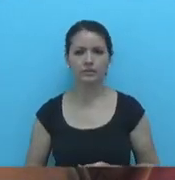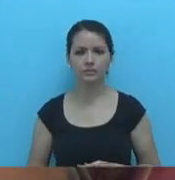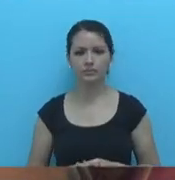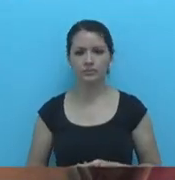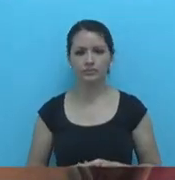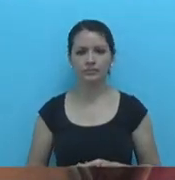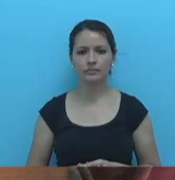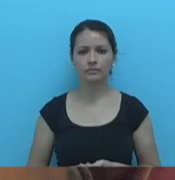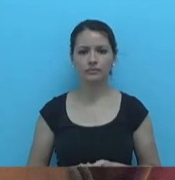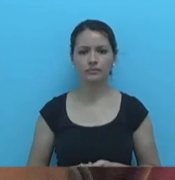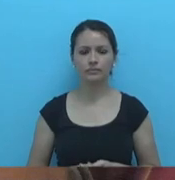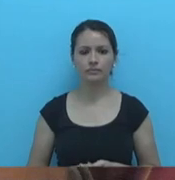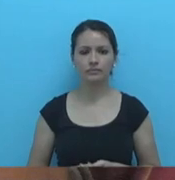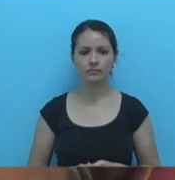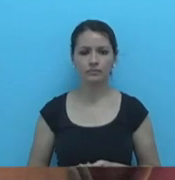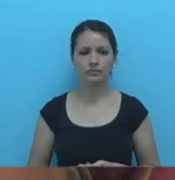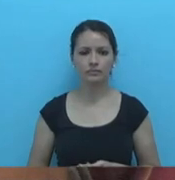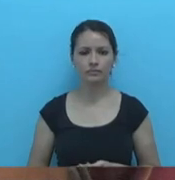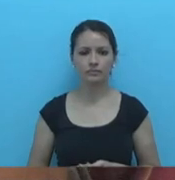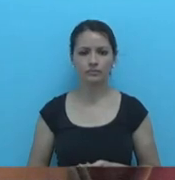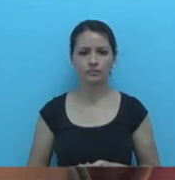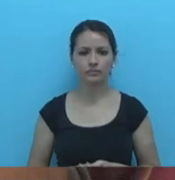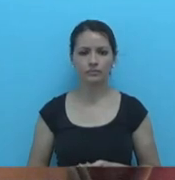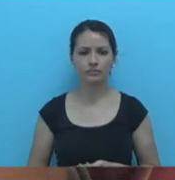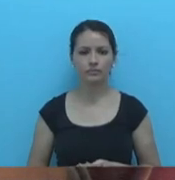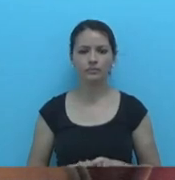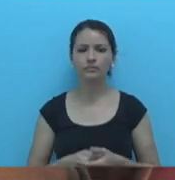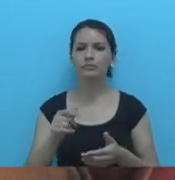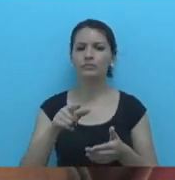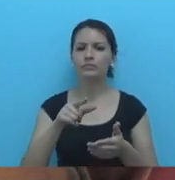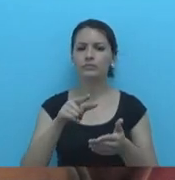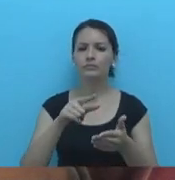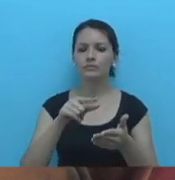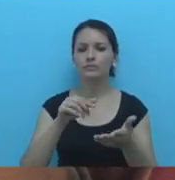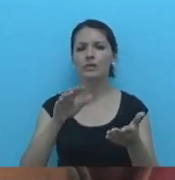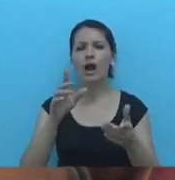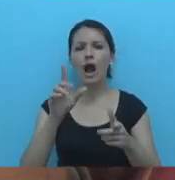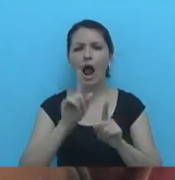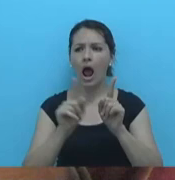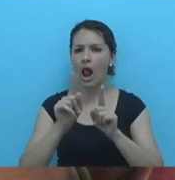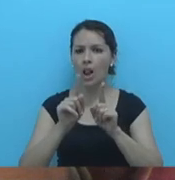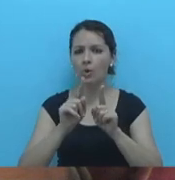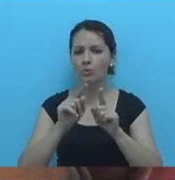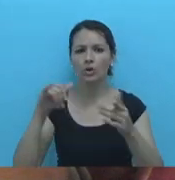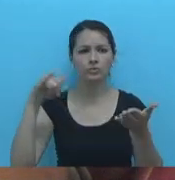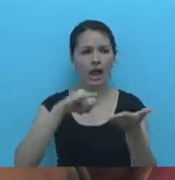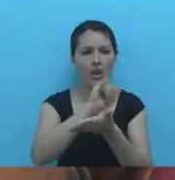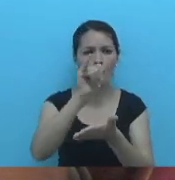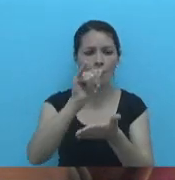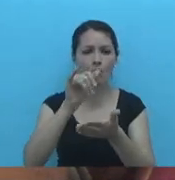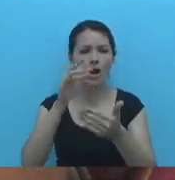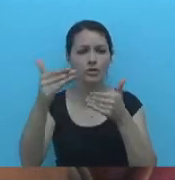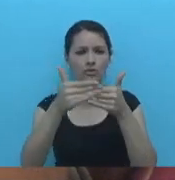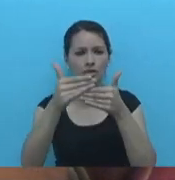redacción. La actividad que realizan en el territorio santafesino en aeropuertos y aeródromos y en sus inmediaciones, a cualquier hora del día,